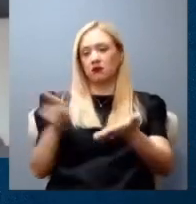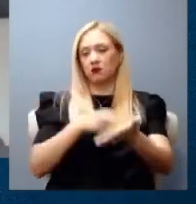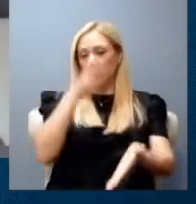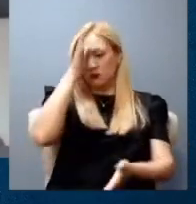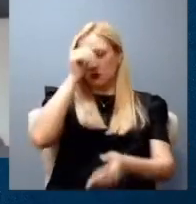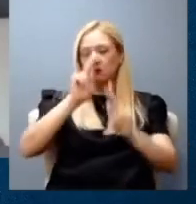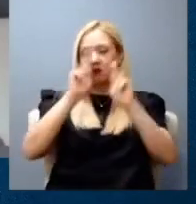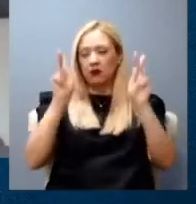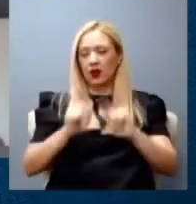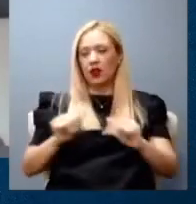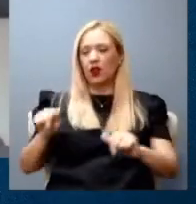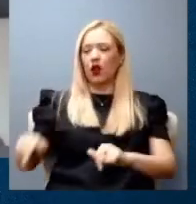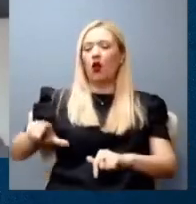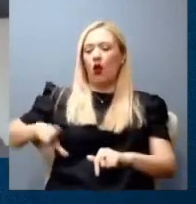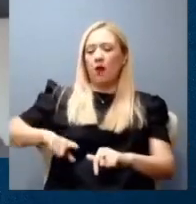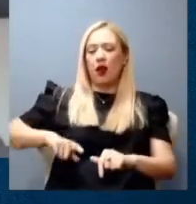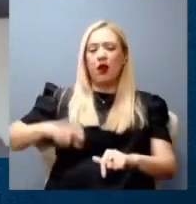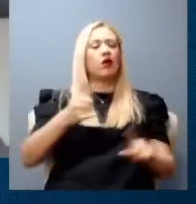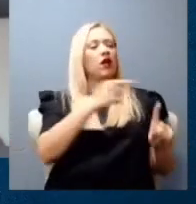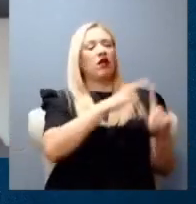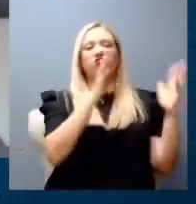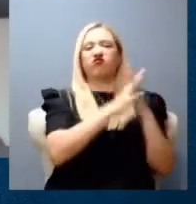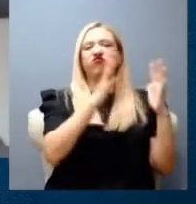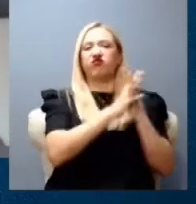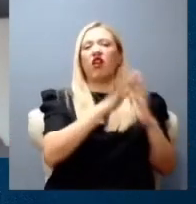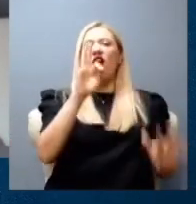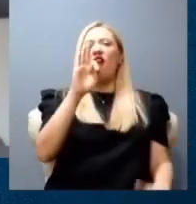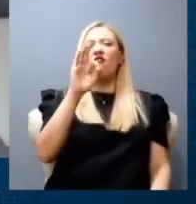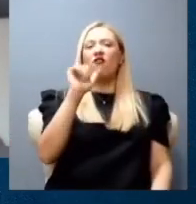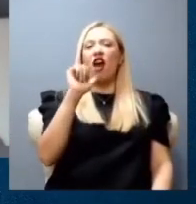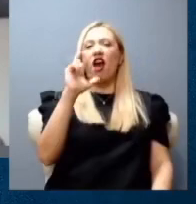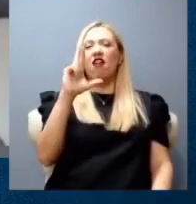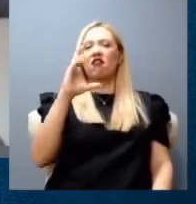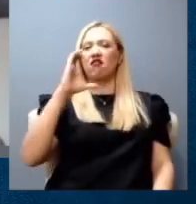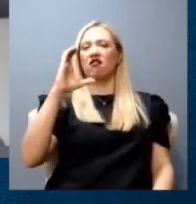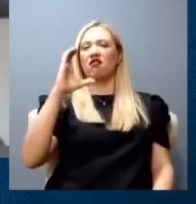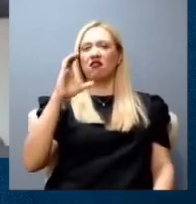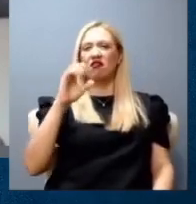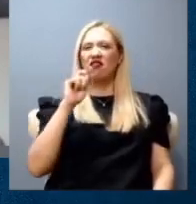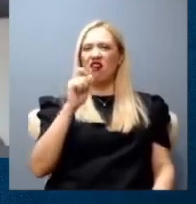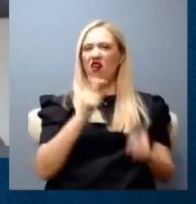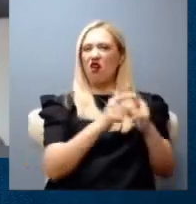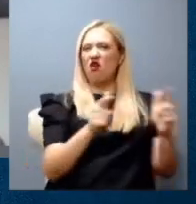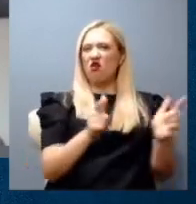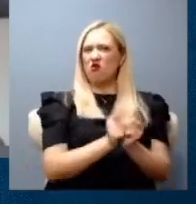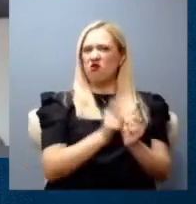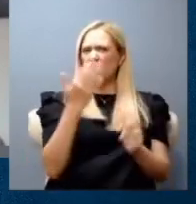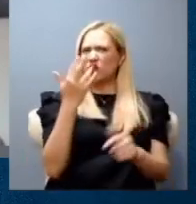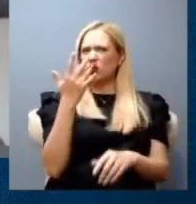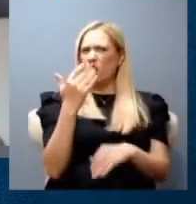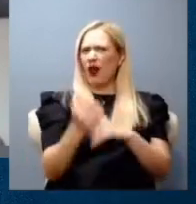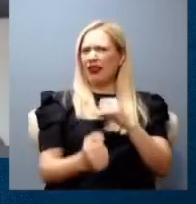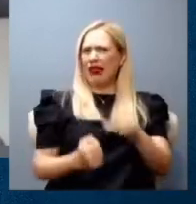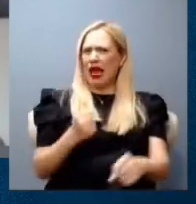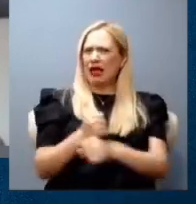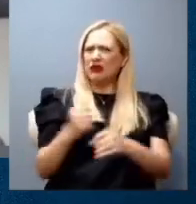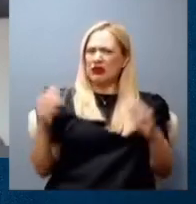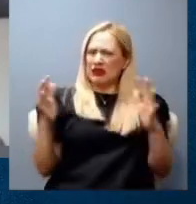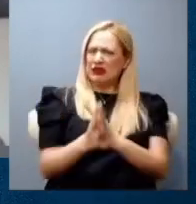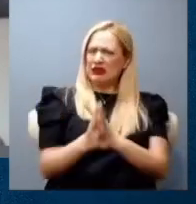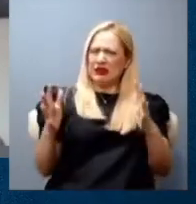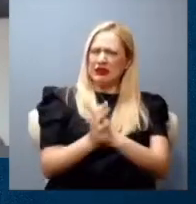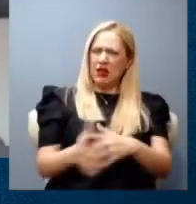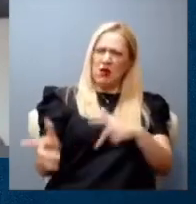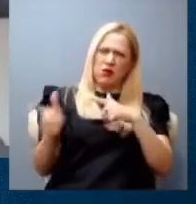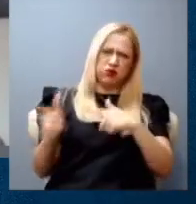el gobierno de Colombia y la guerrilla de las FARC, la guerrilla más antigua del continente, después de 50 años de guerra. Y